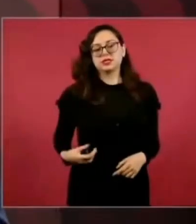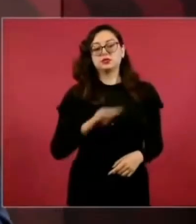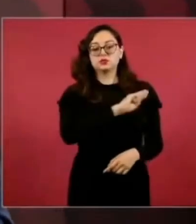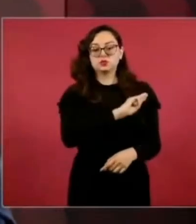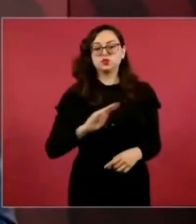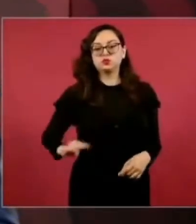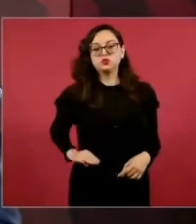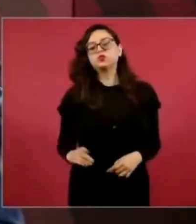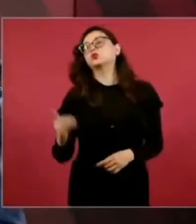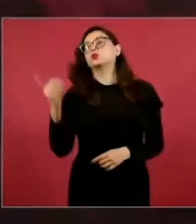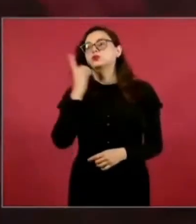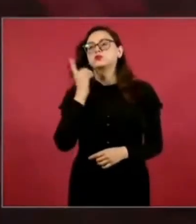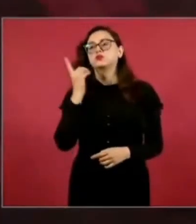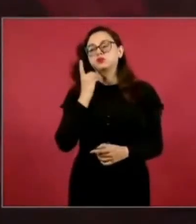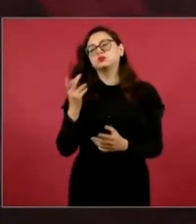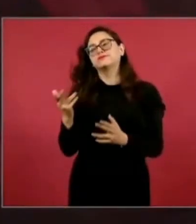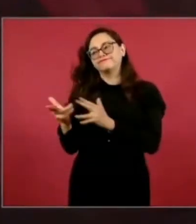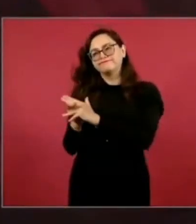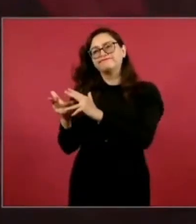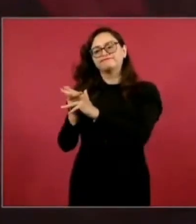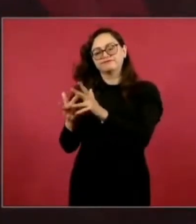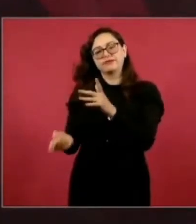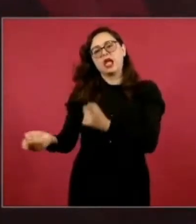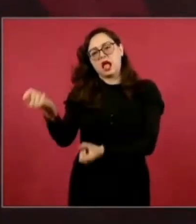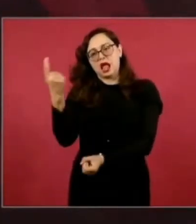muy pocos.